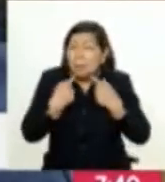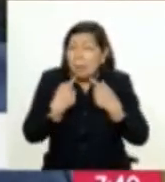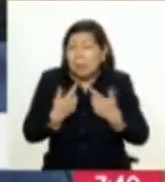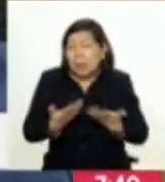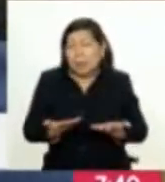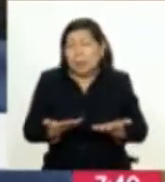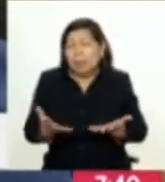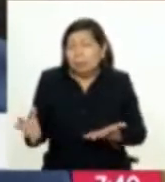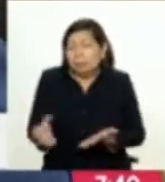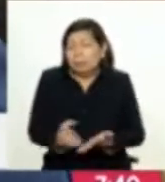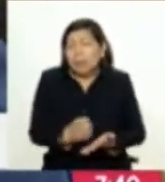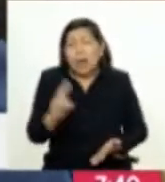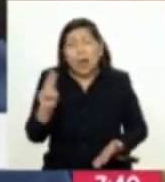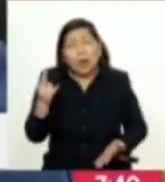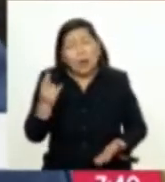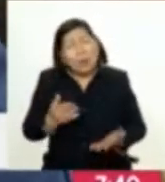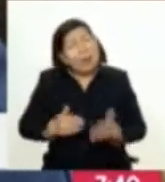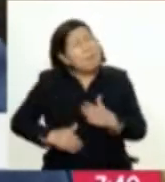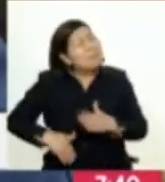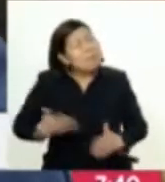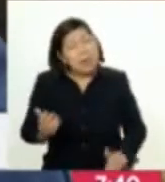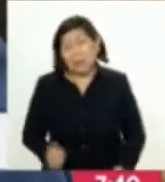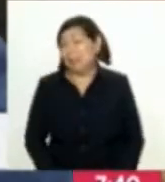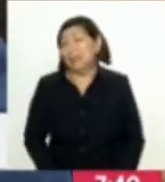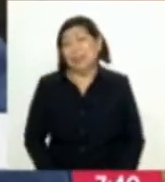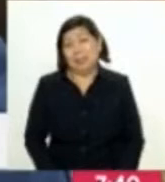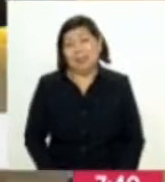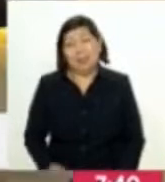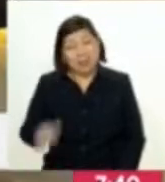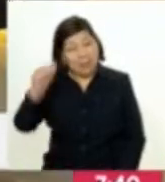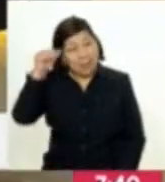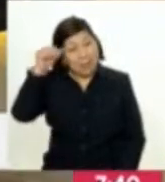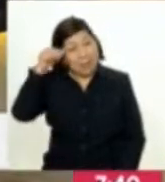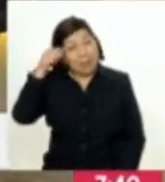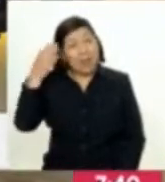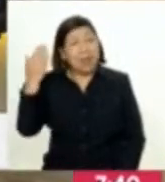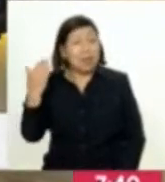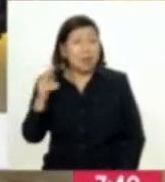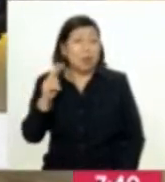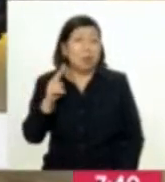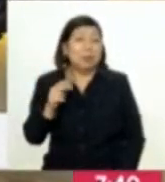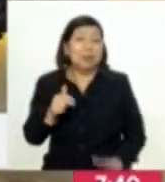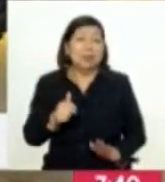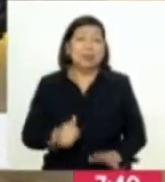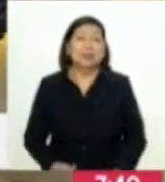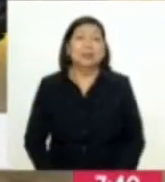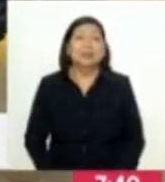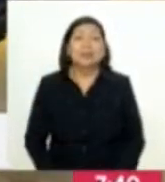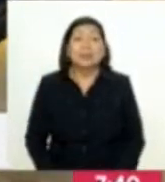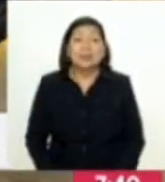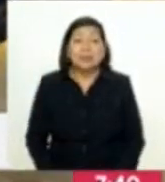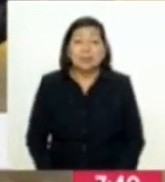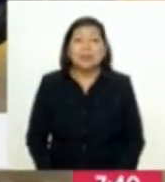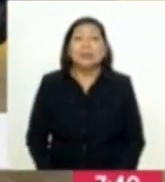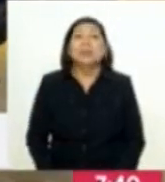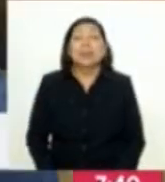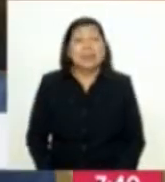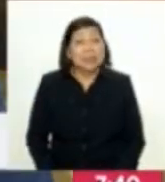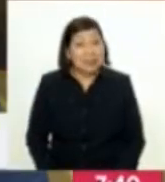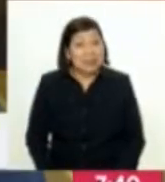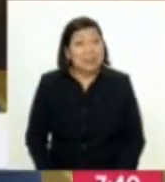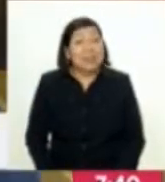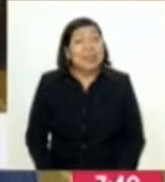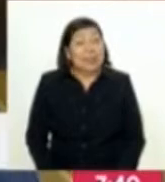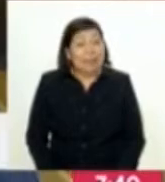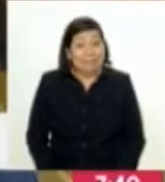que nos ha quitado la corrupción. Lo advertía Ana Jara, usted recordará, antes del 2016, ¿no? Bueno, y han pasado 6 años